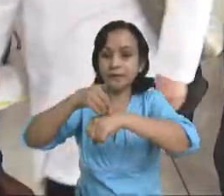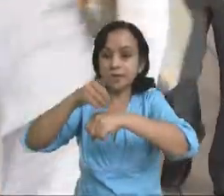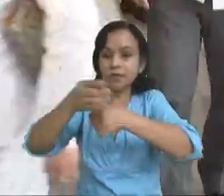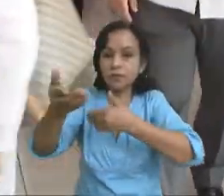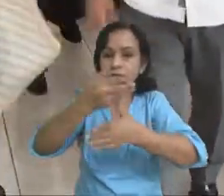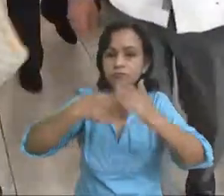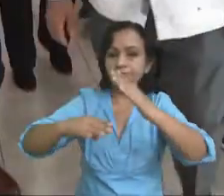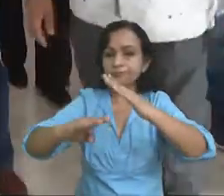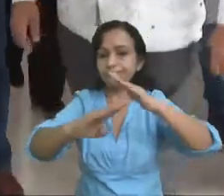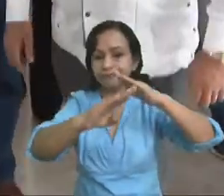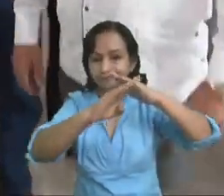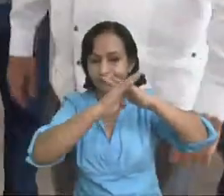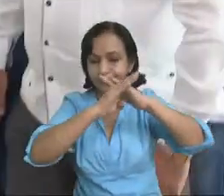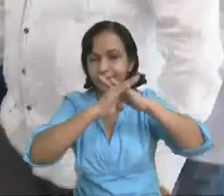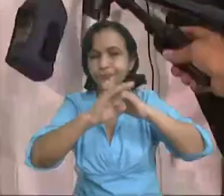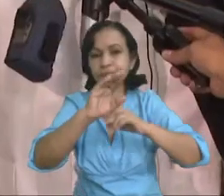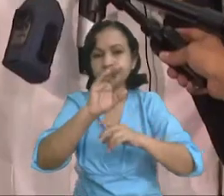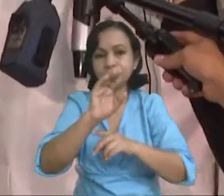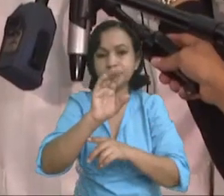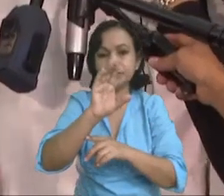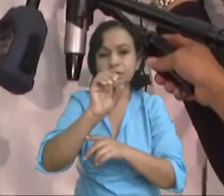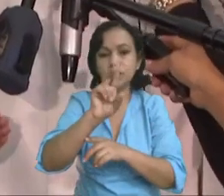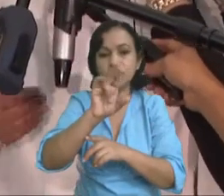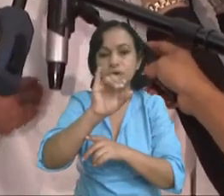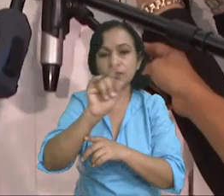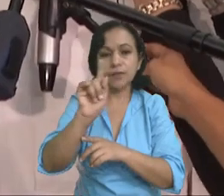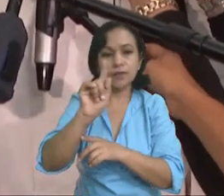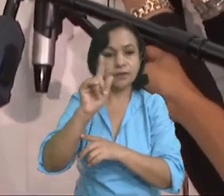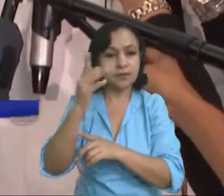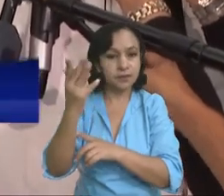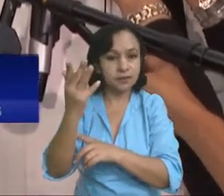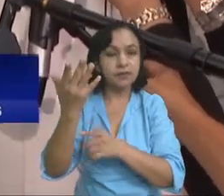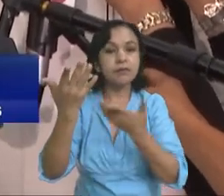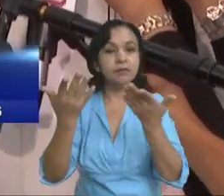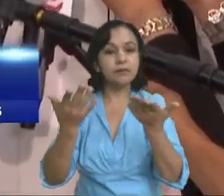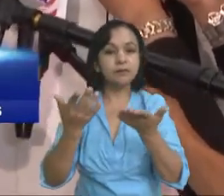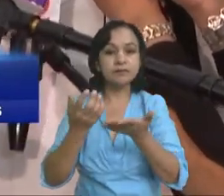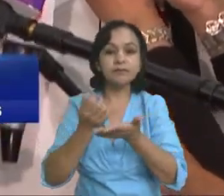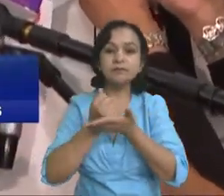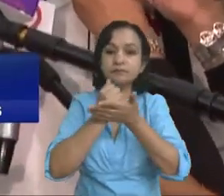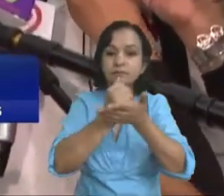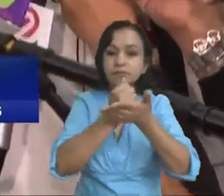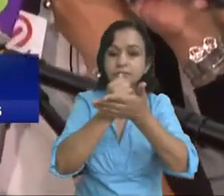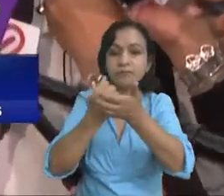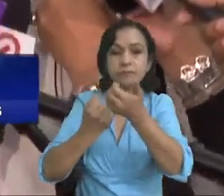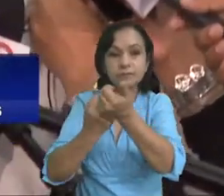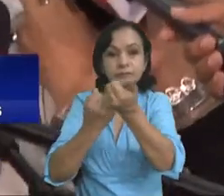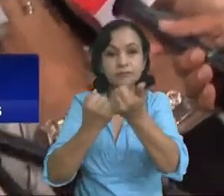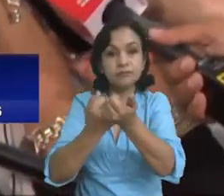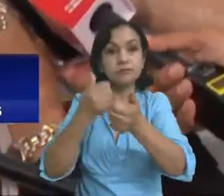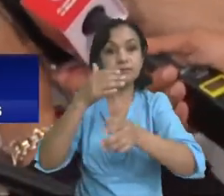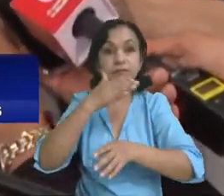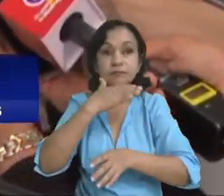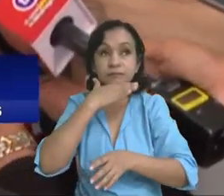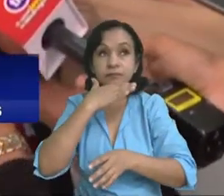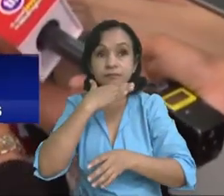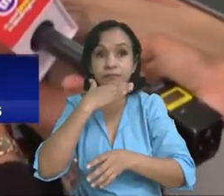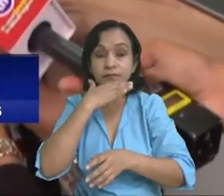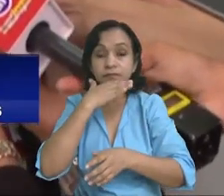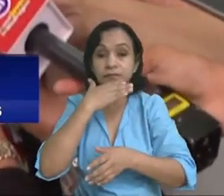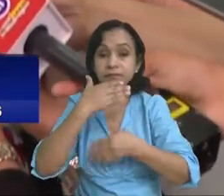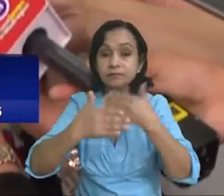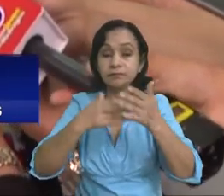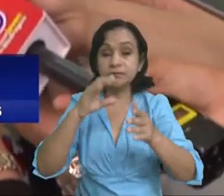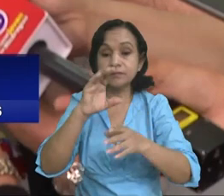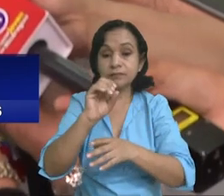al COVID-19. Para apoyar en todo el proceso, el difícil proceso de combate a la